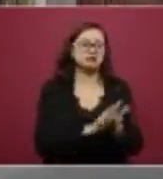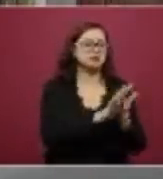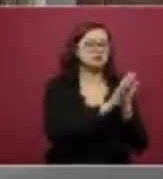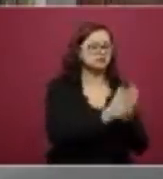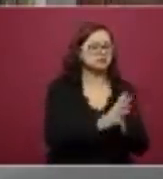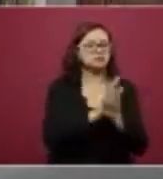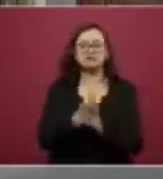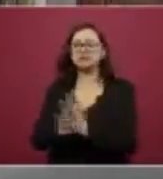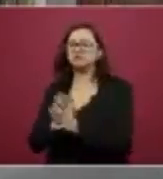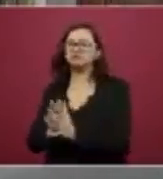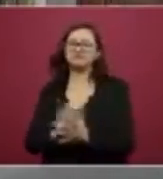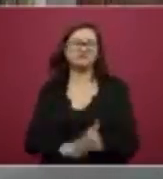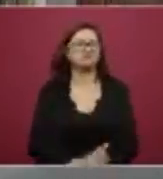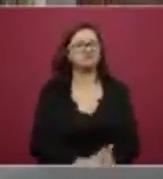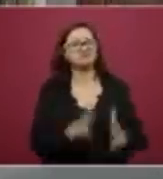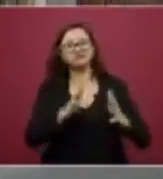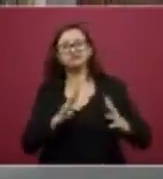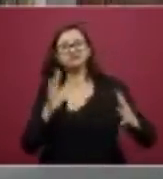hubo violencia